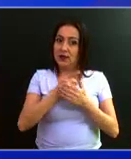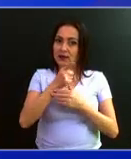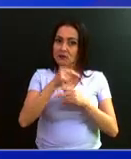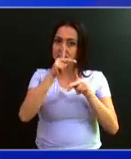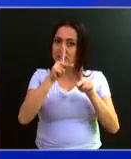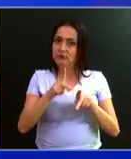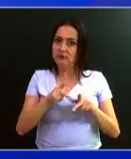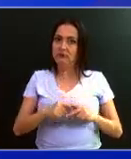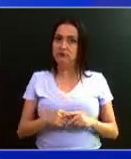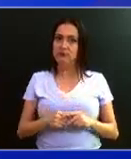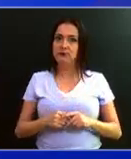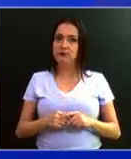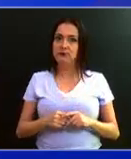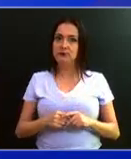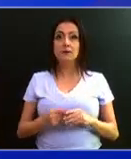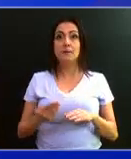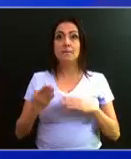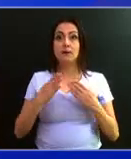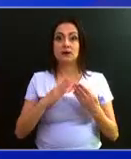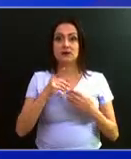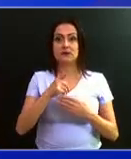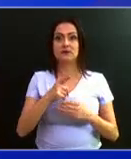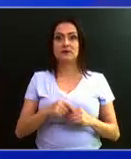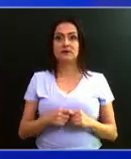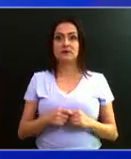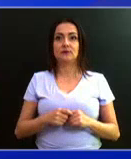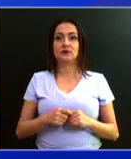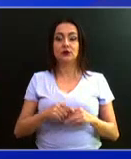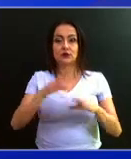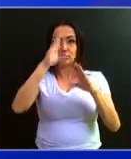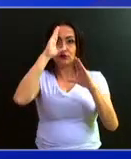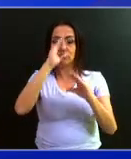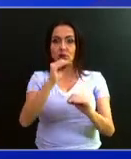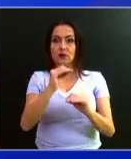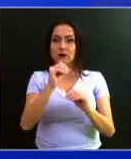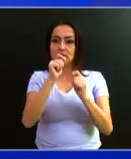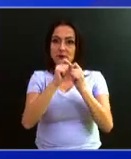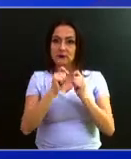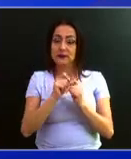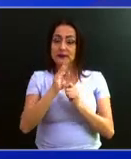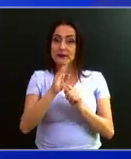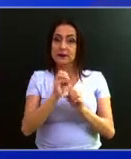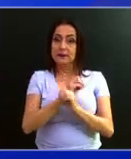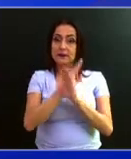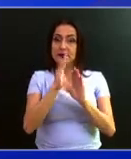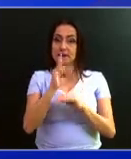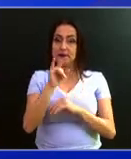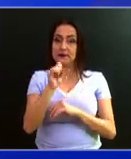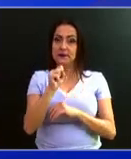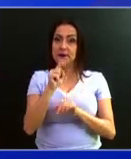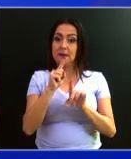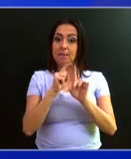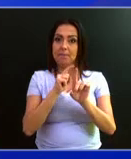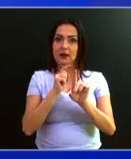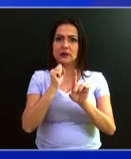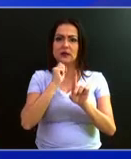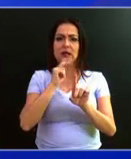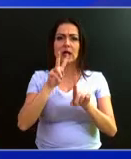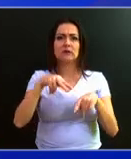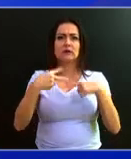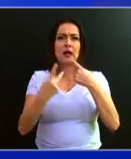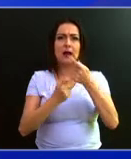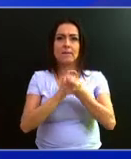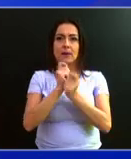de esas personas que murieron. Eso es lo que informaba y detallaba esta mañana el INS. Sin embargo, si le damos vuelta